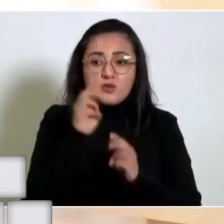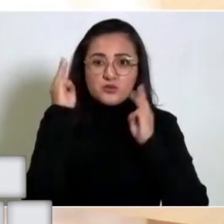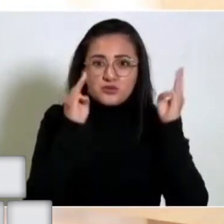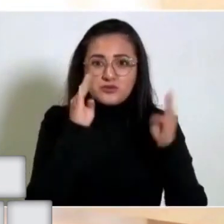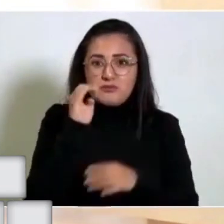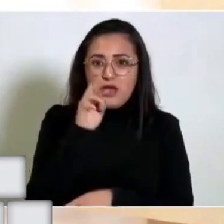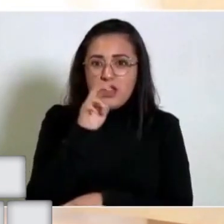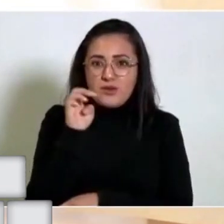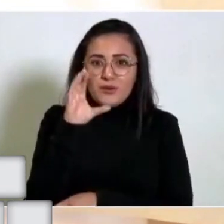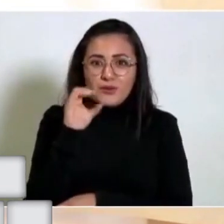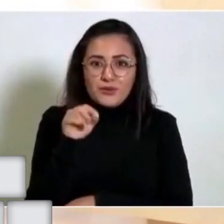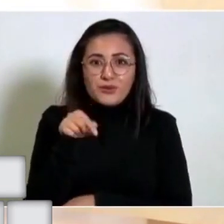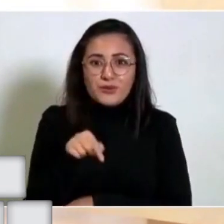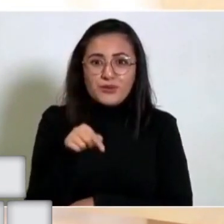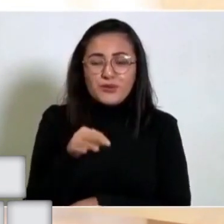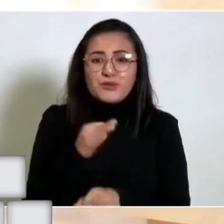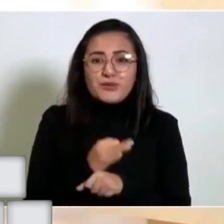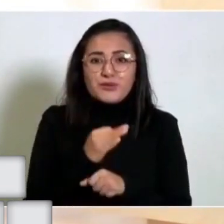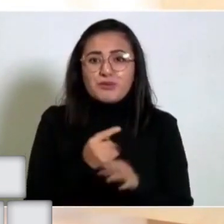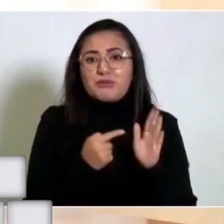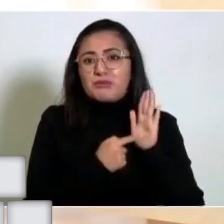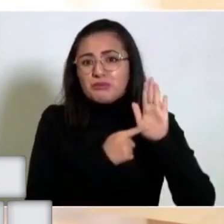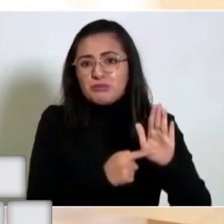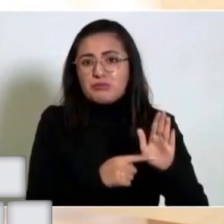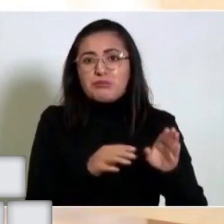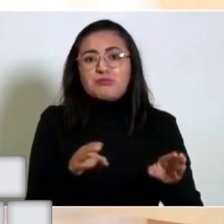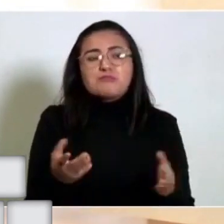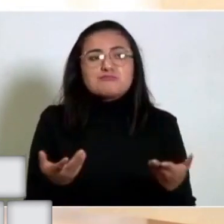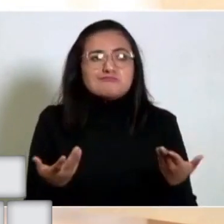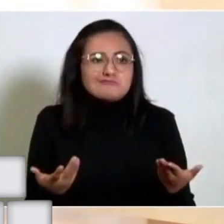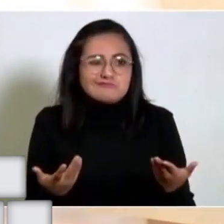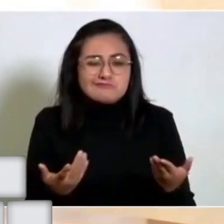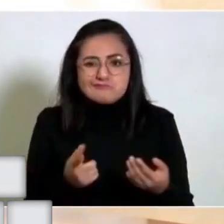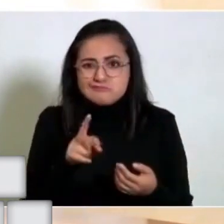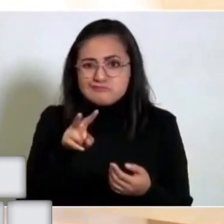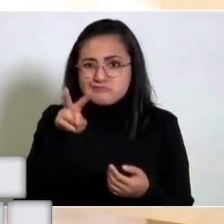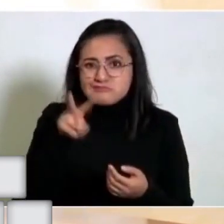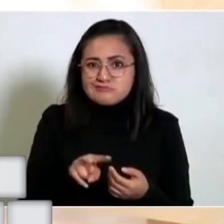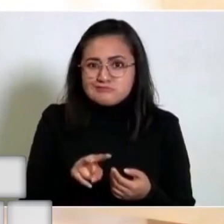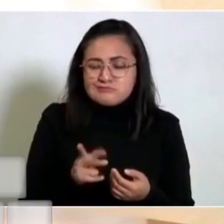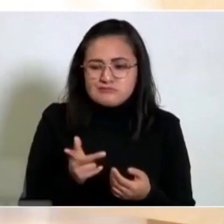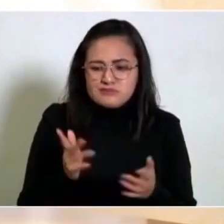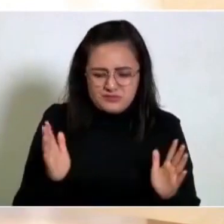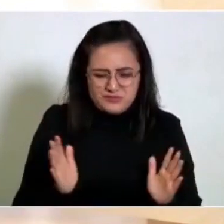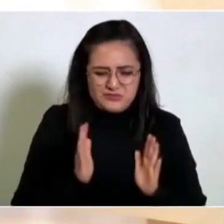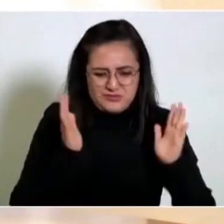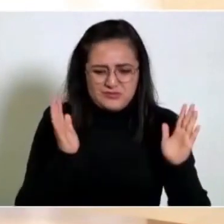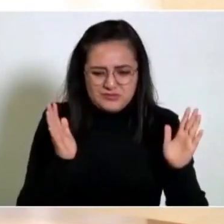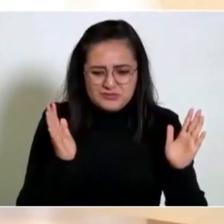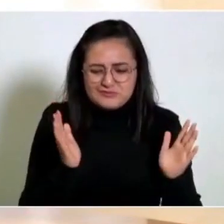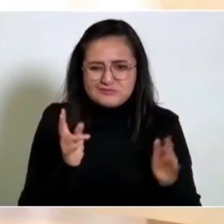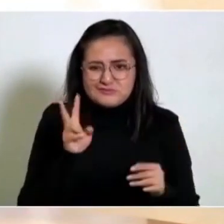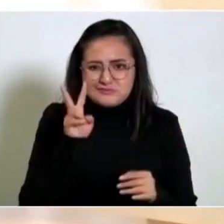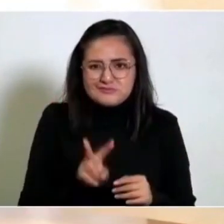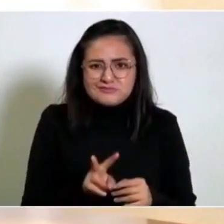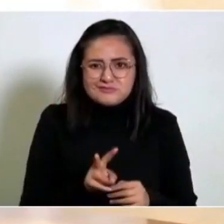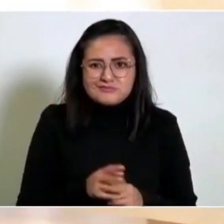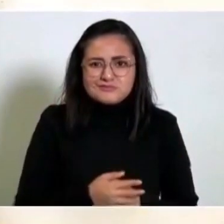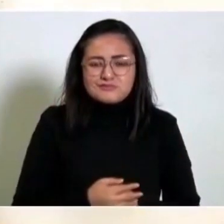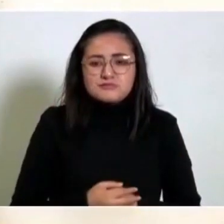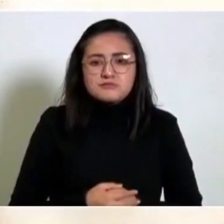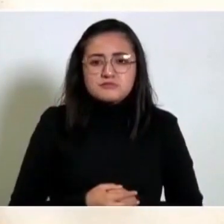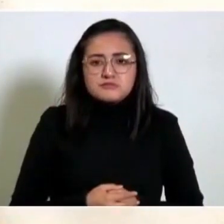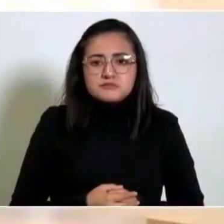Barroco y que se justifica a través de adquisiciones verdaderamente sorprendentes.